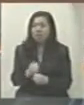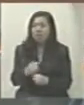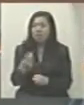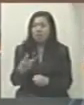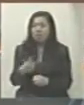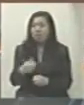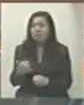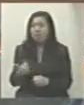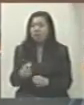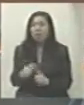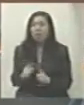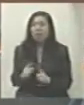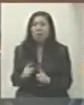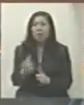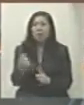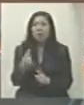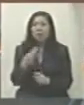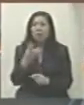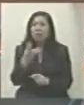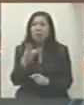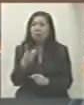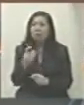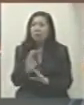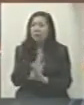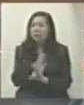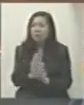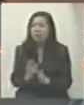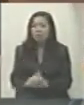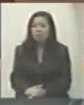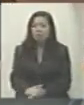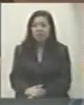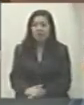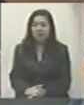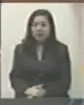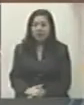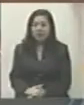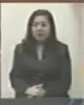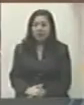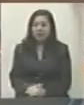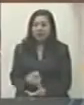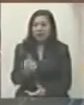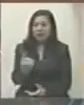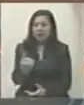luego los otros. Son simplemente una enumeración. Inmediatamente dice